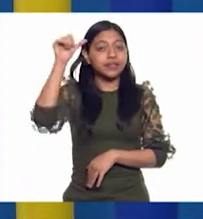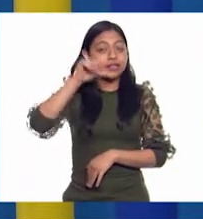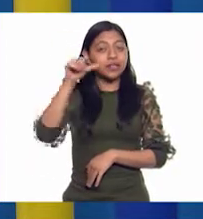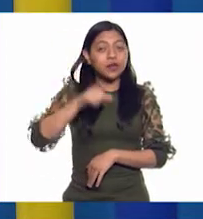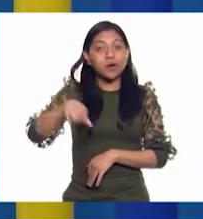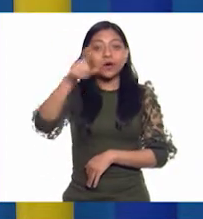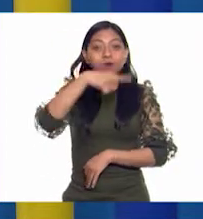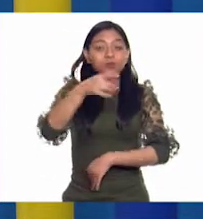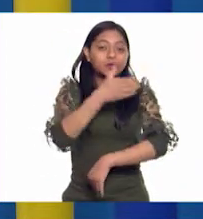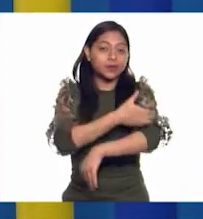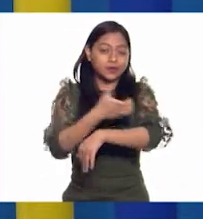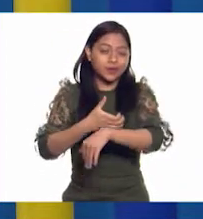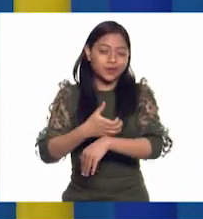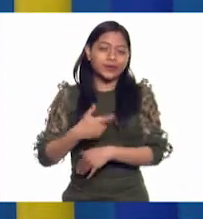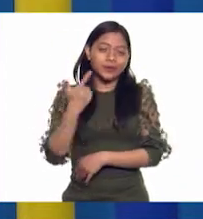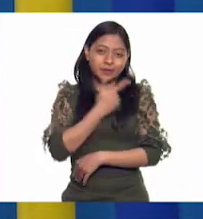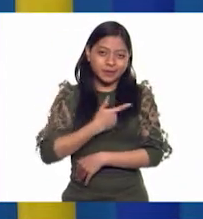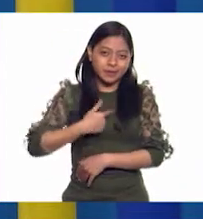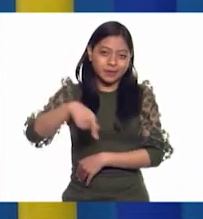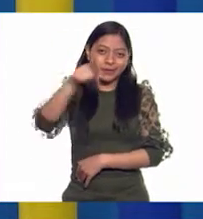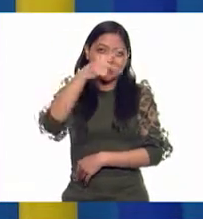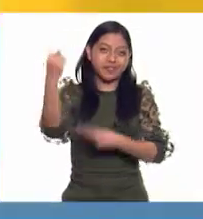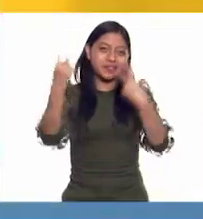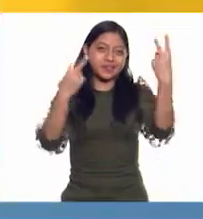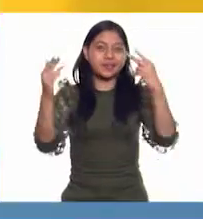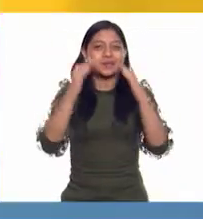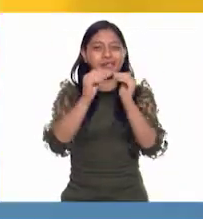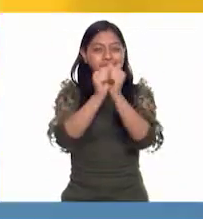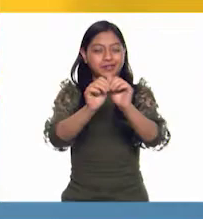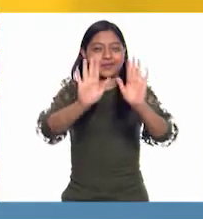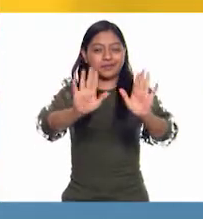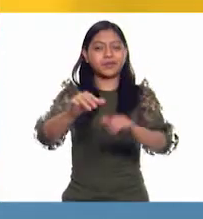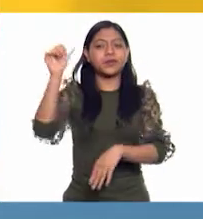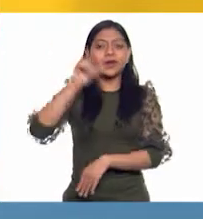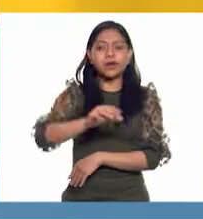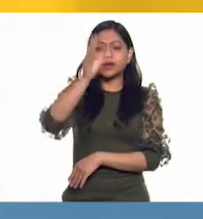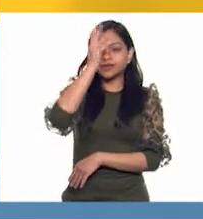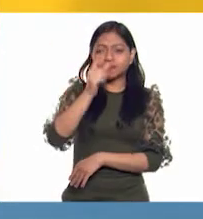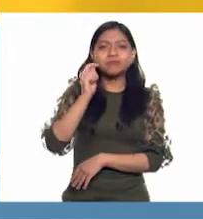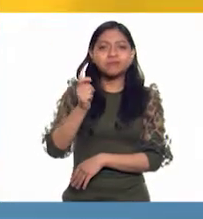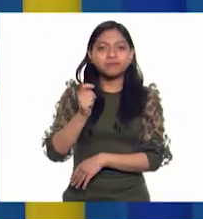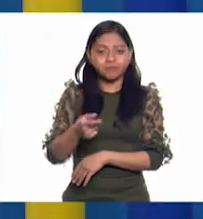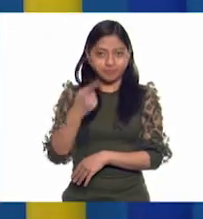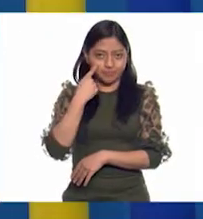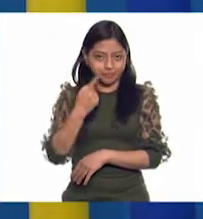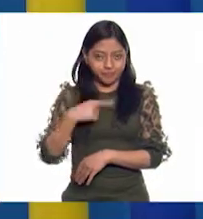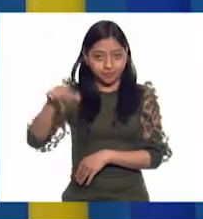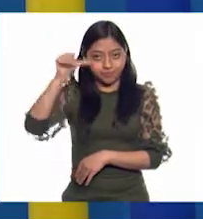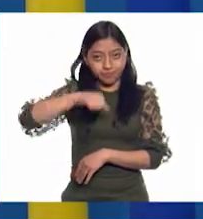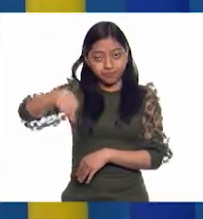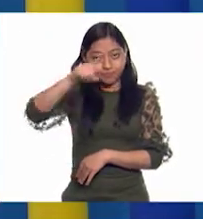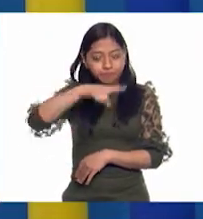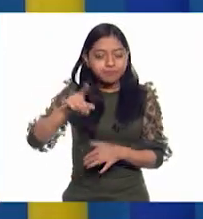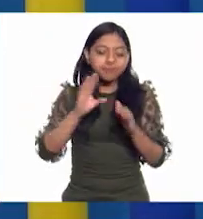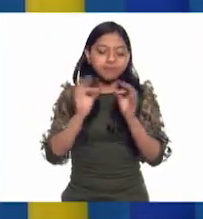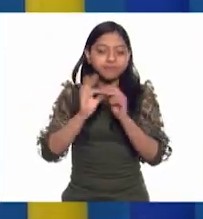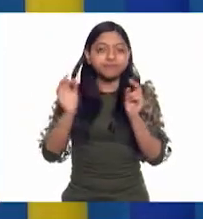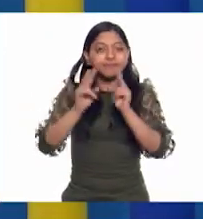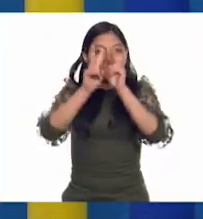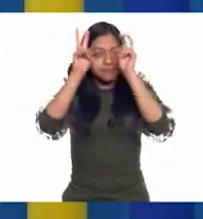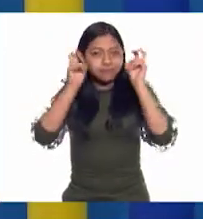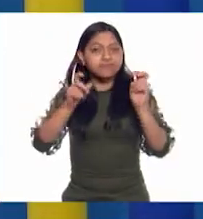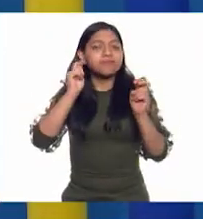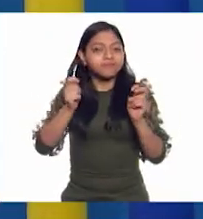y con las niñas y los niños que nos acompañan desde sus hogares. ¿Y qué vamos a aprender el día de hoy, maestro? Vamos a platicar y analizar todo